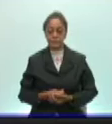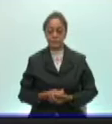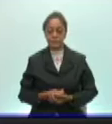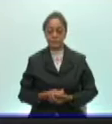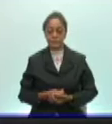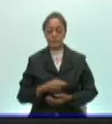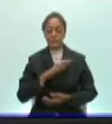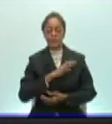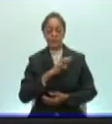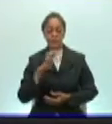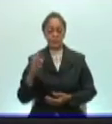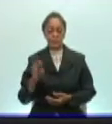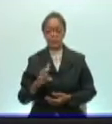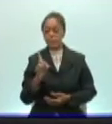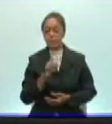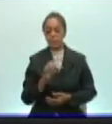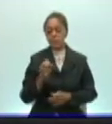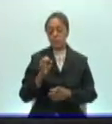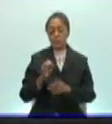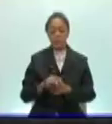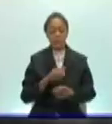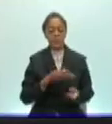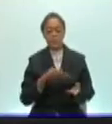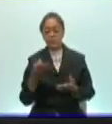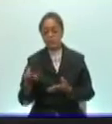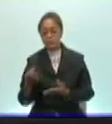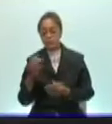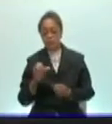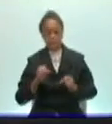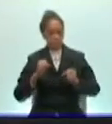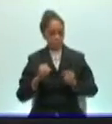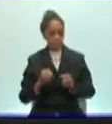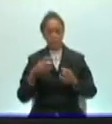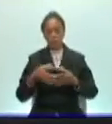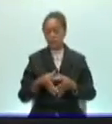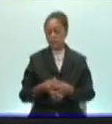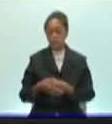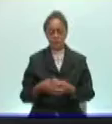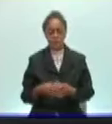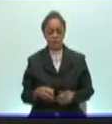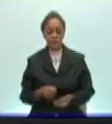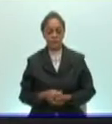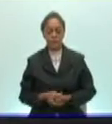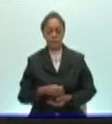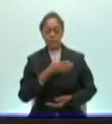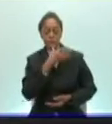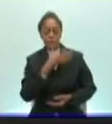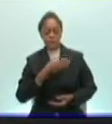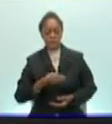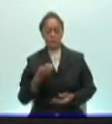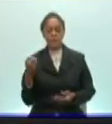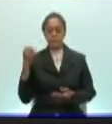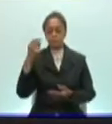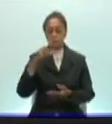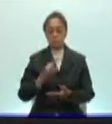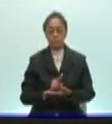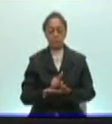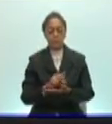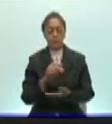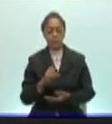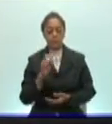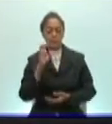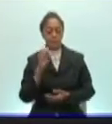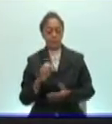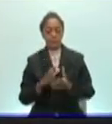La revolución no comienza mostrando hostilidad hacia los Estados Unidos. Fidel Castro viaja a ese país el